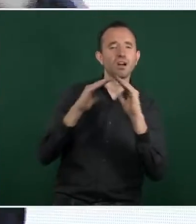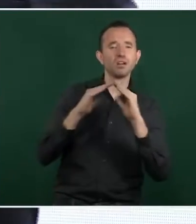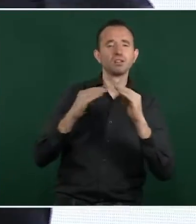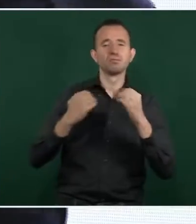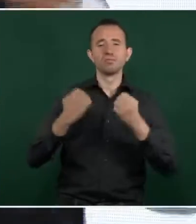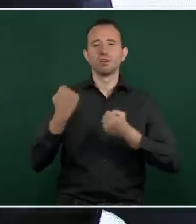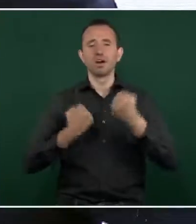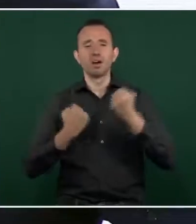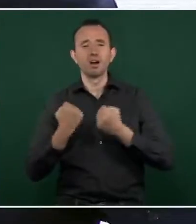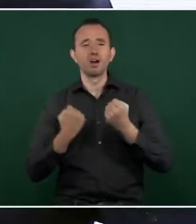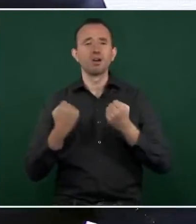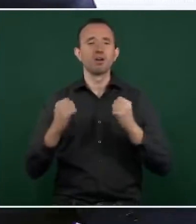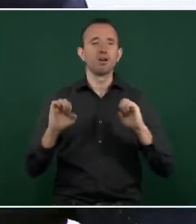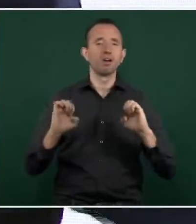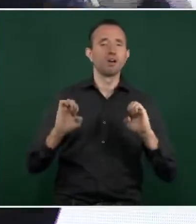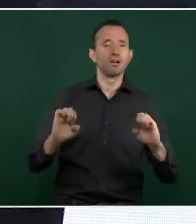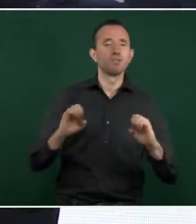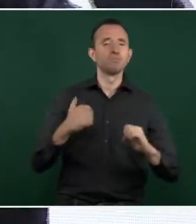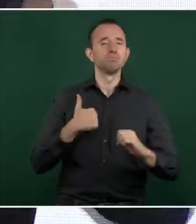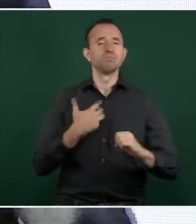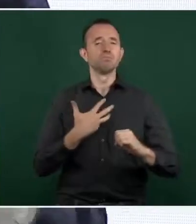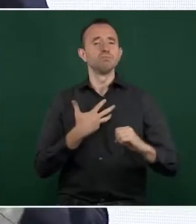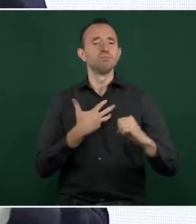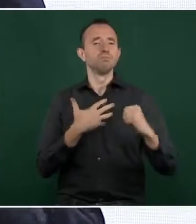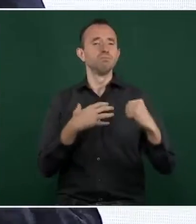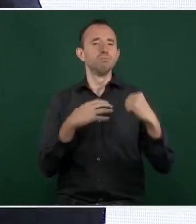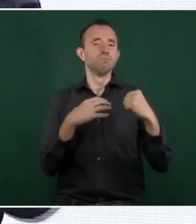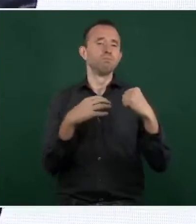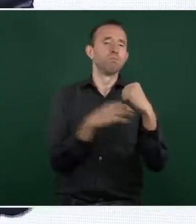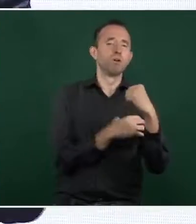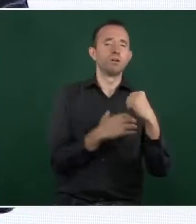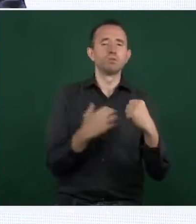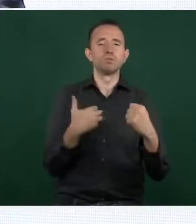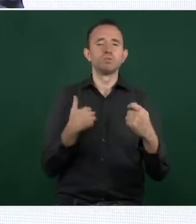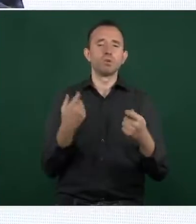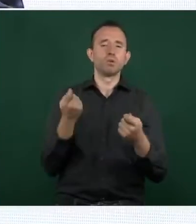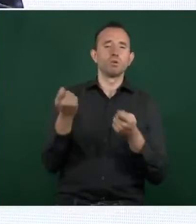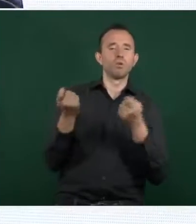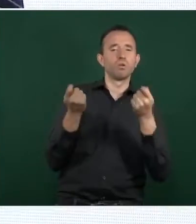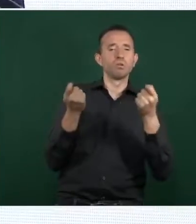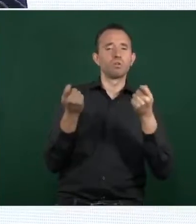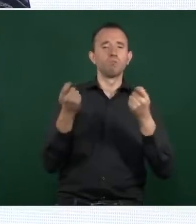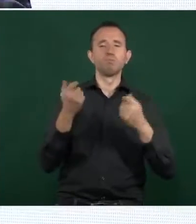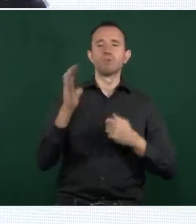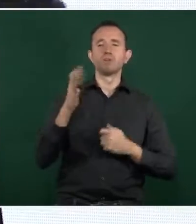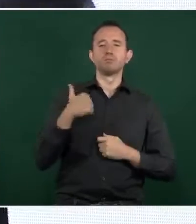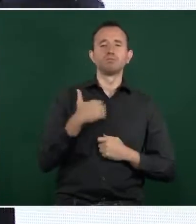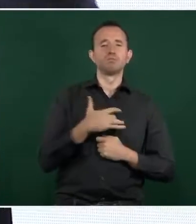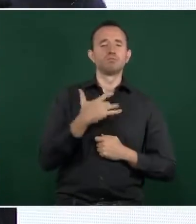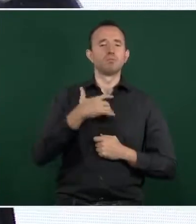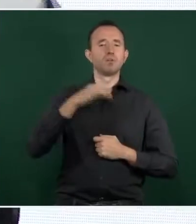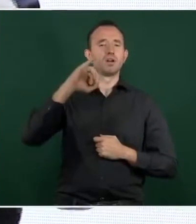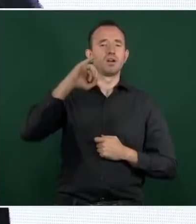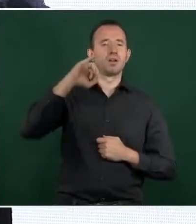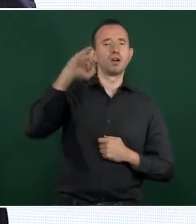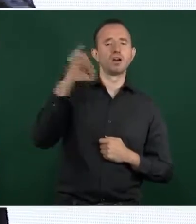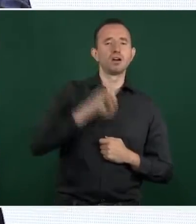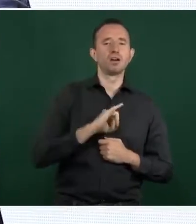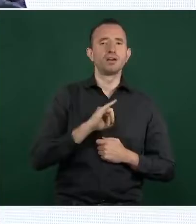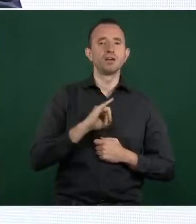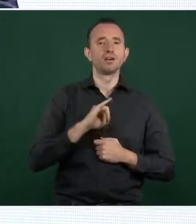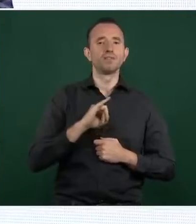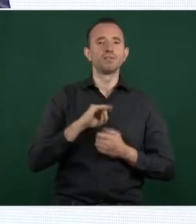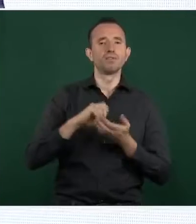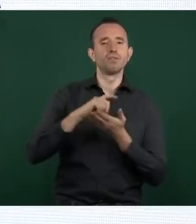y poder, como un jefe de la banda le habla a un